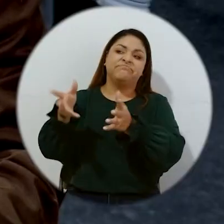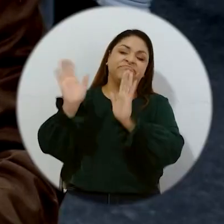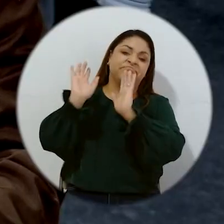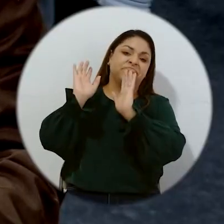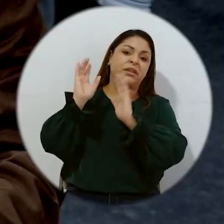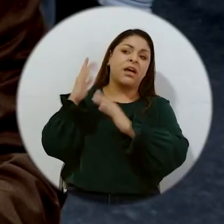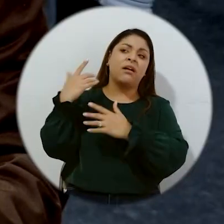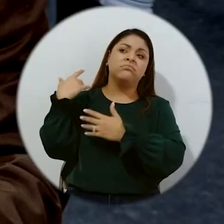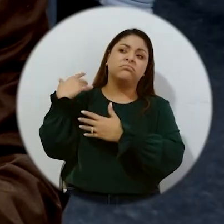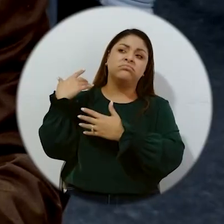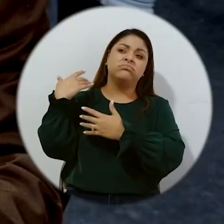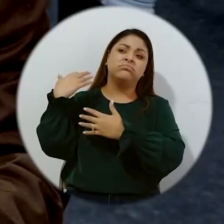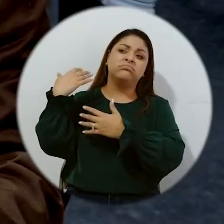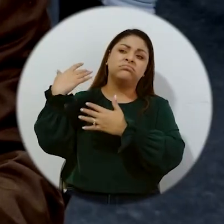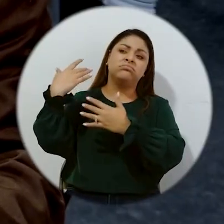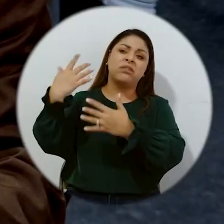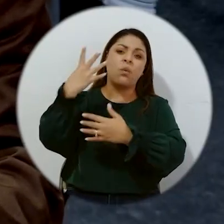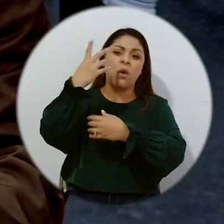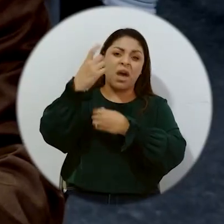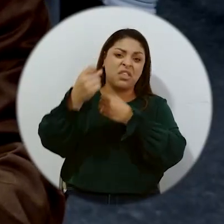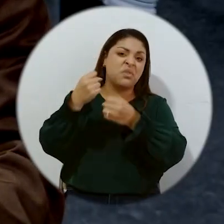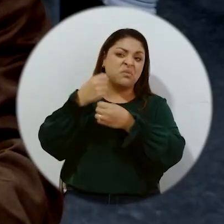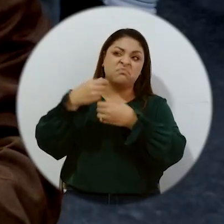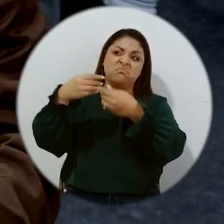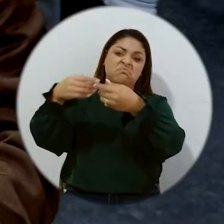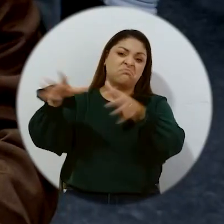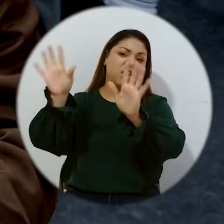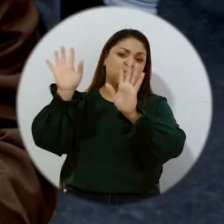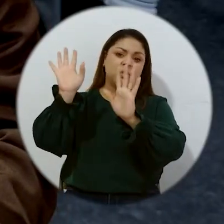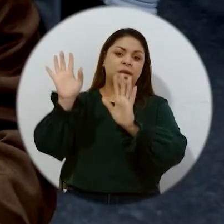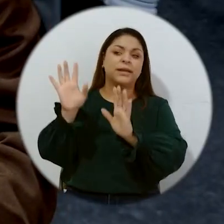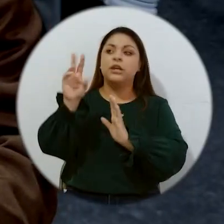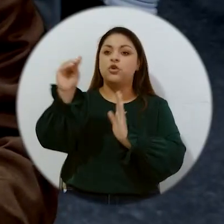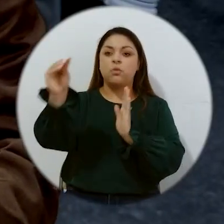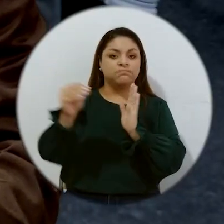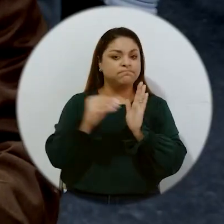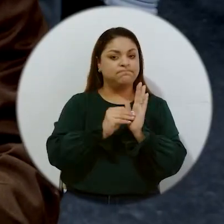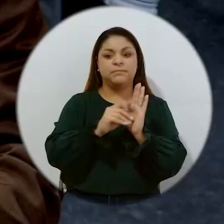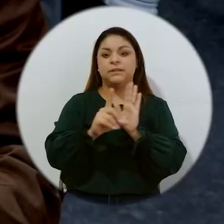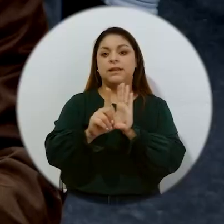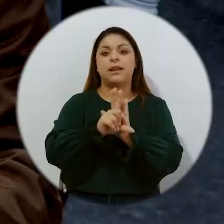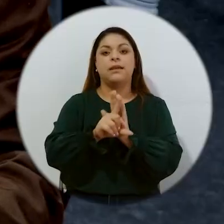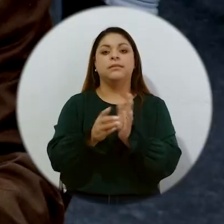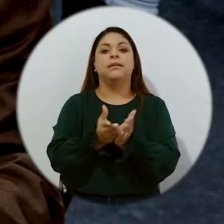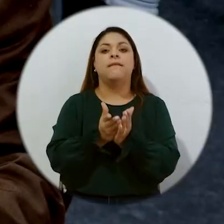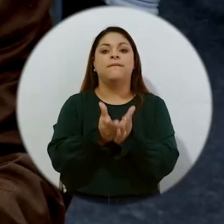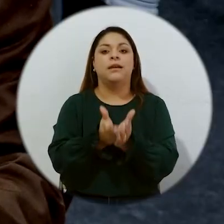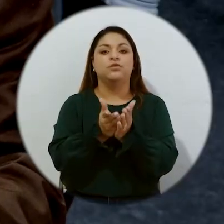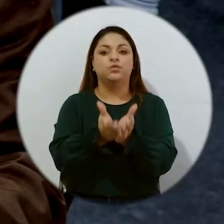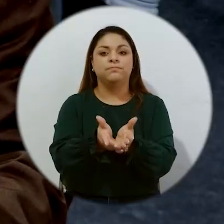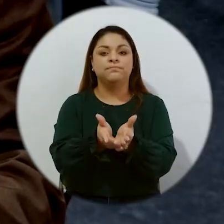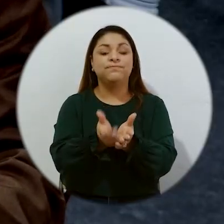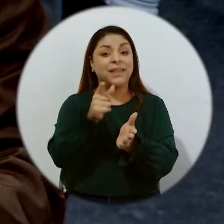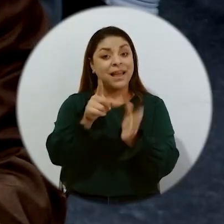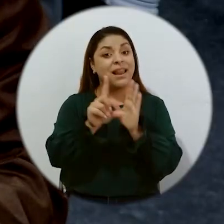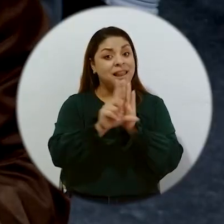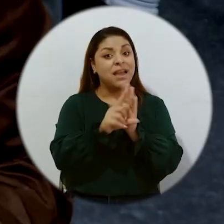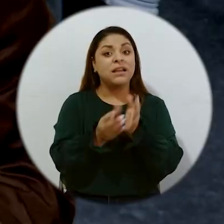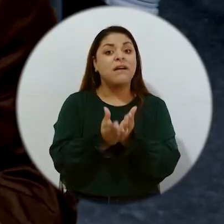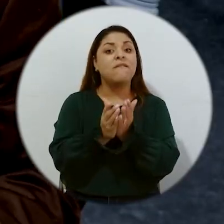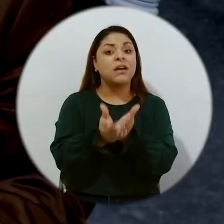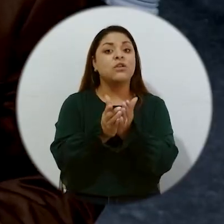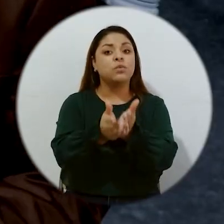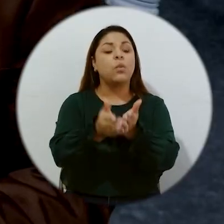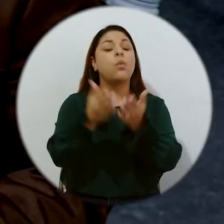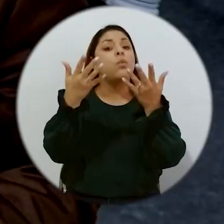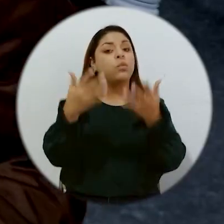que pasaran 4 años y desperdició la gran oportunidad de contar con una ley de navegación. Una ley de navegación